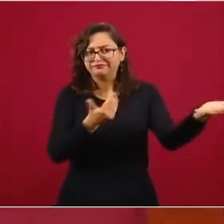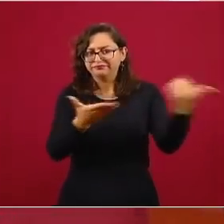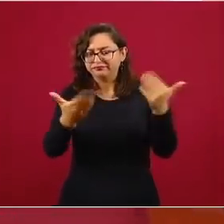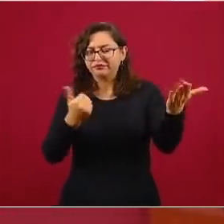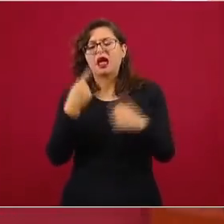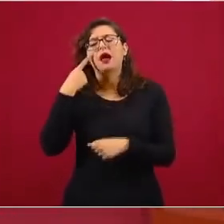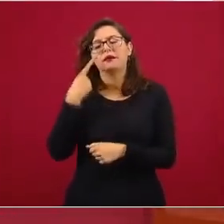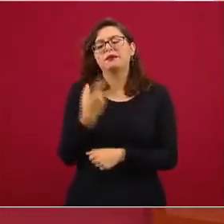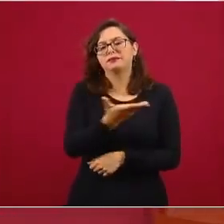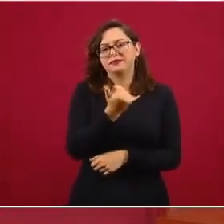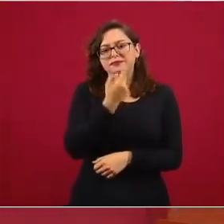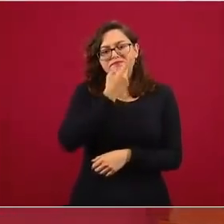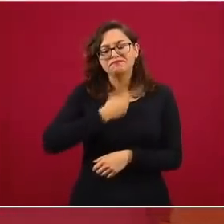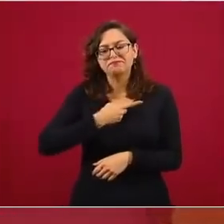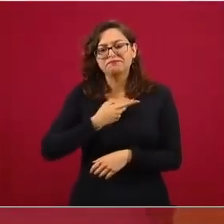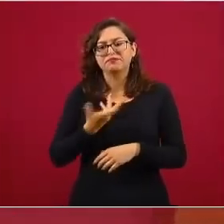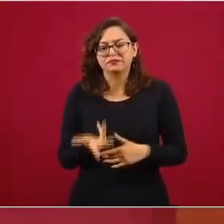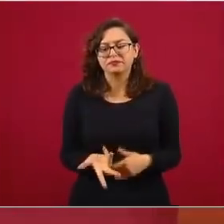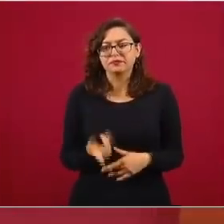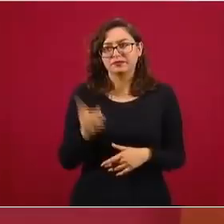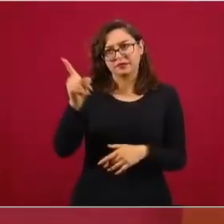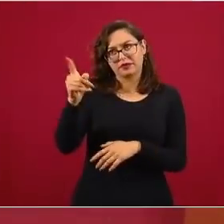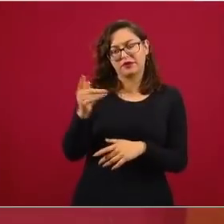también no